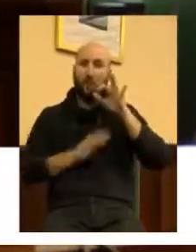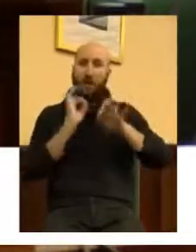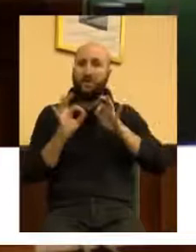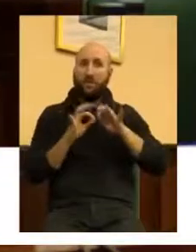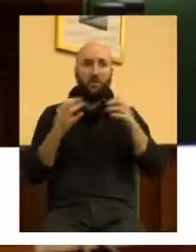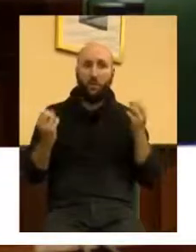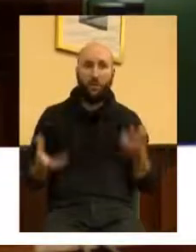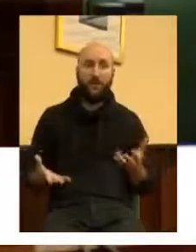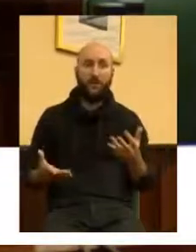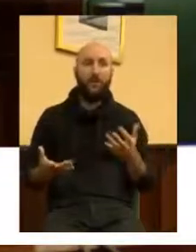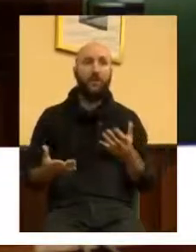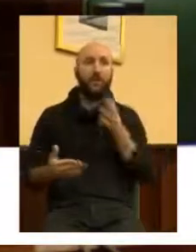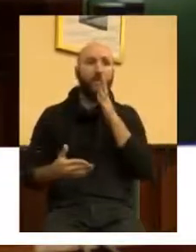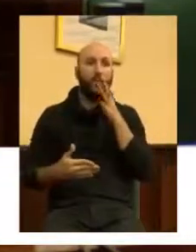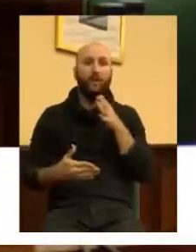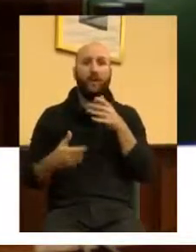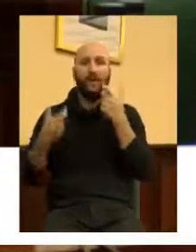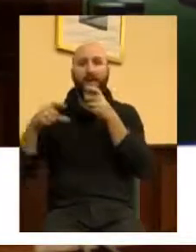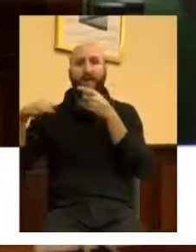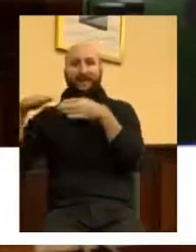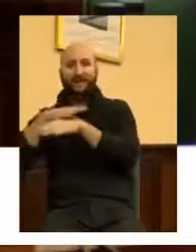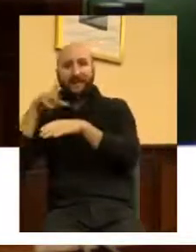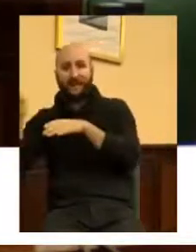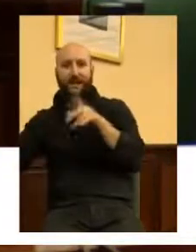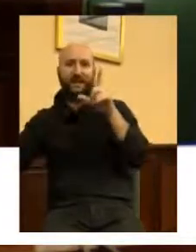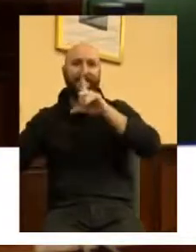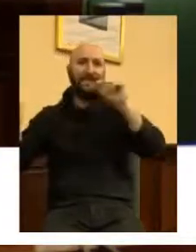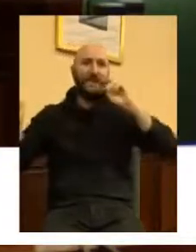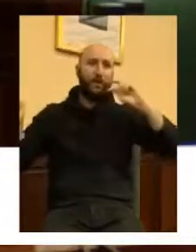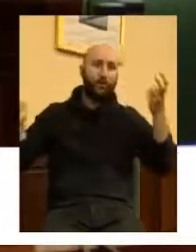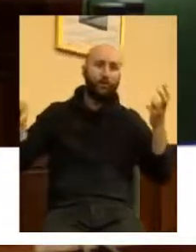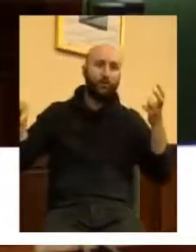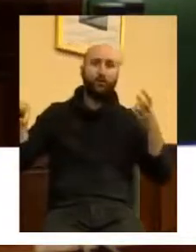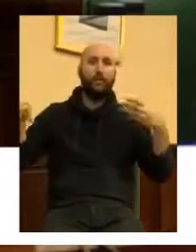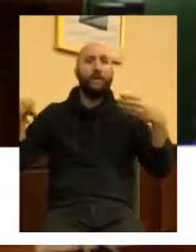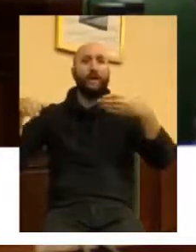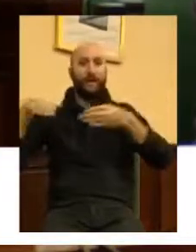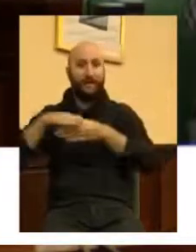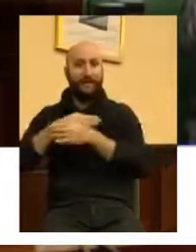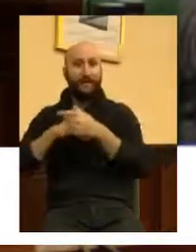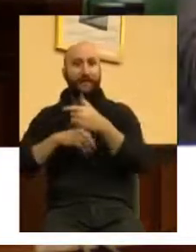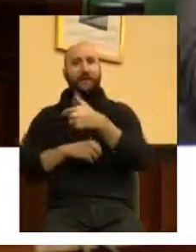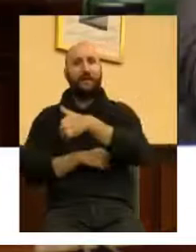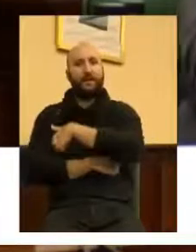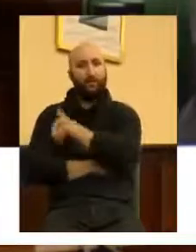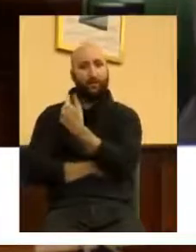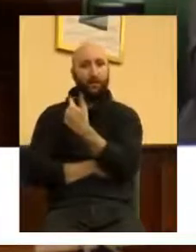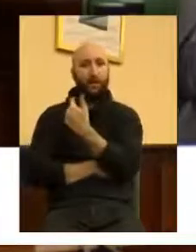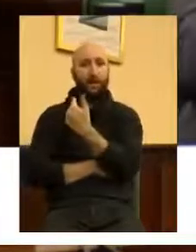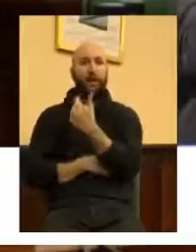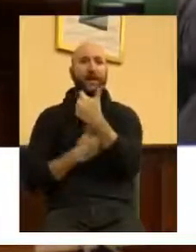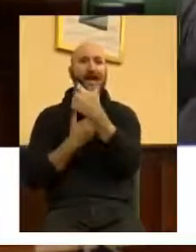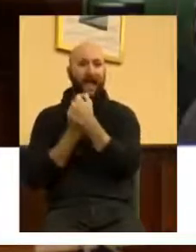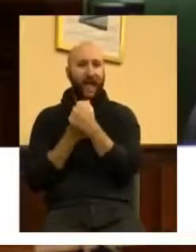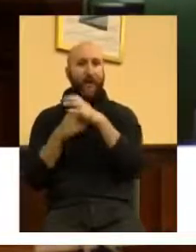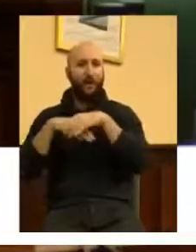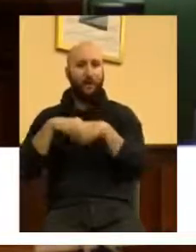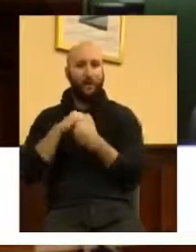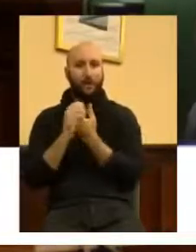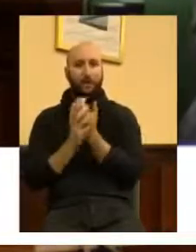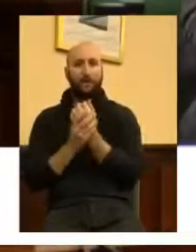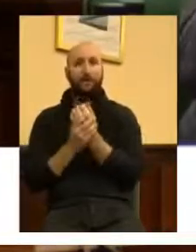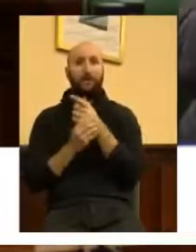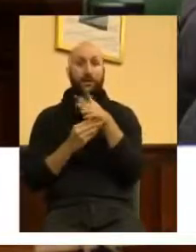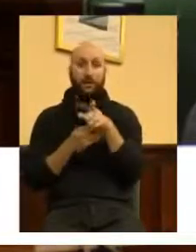organizado. Había, se entraba por un sitio, se salía por otro, te tomaban la temperatura, te echaban hidrogel y era una actividad en la que había